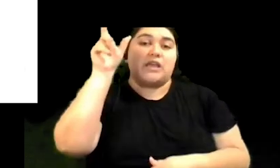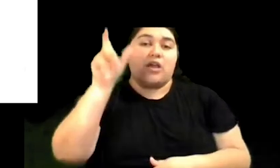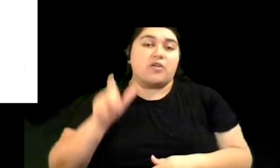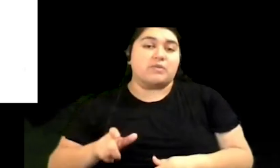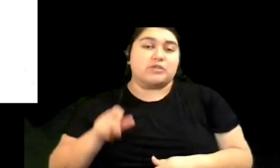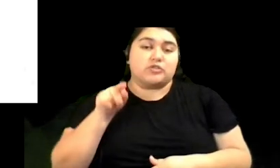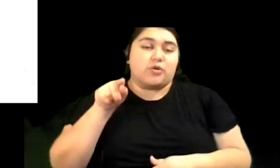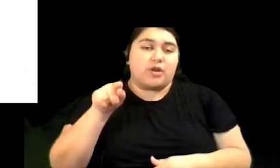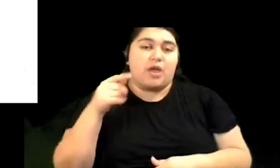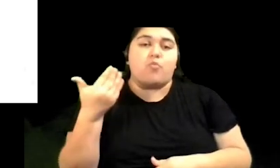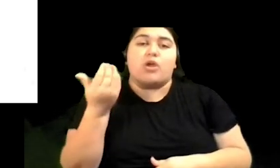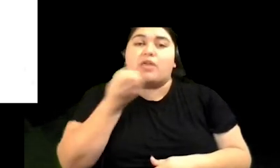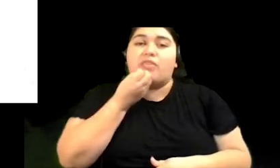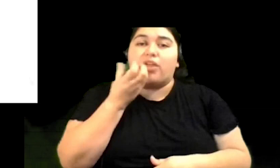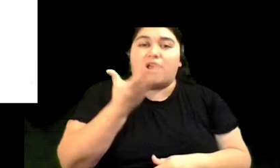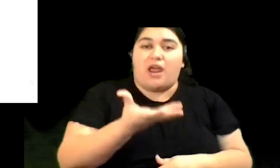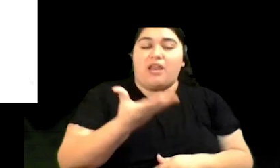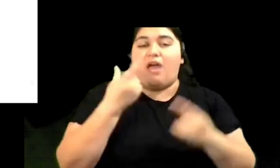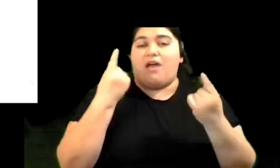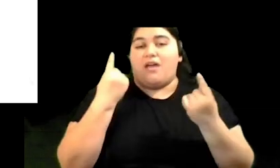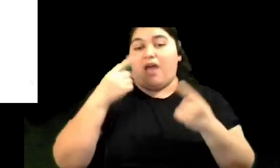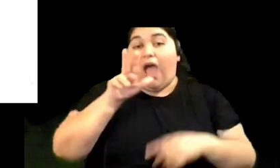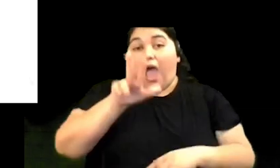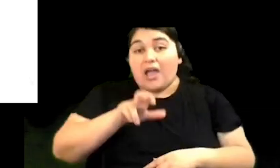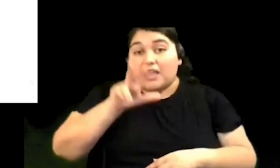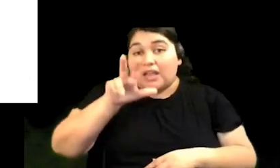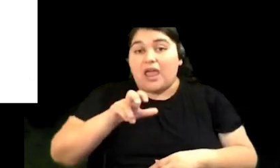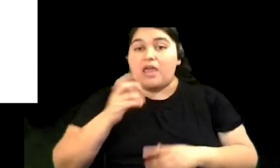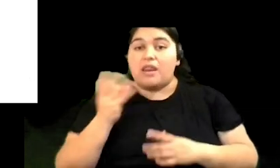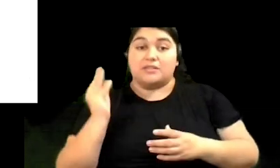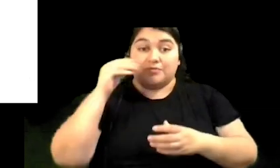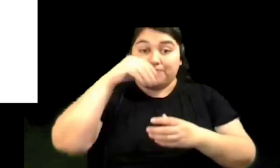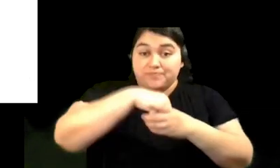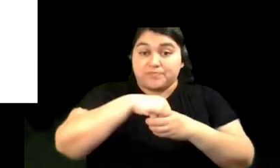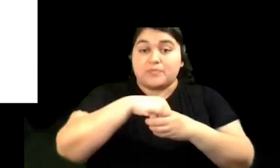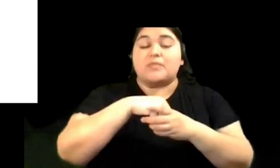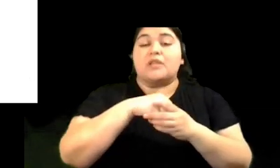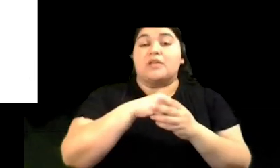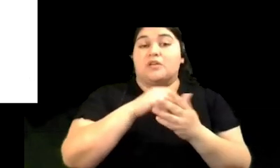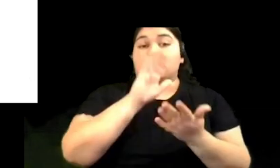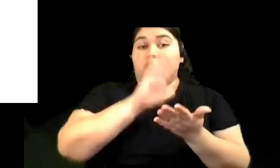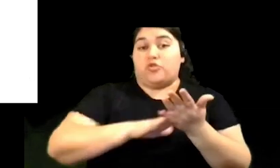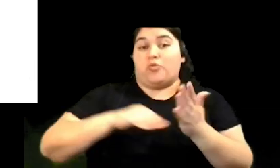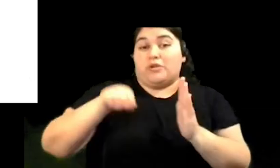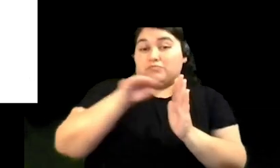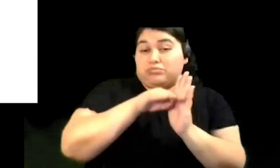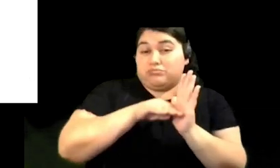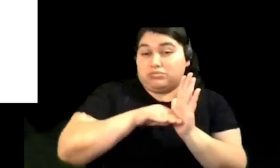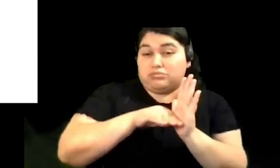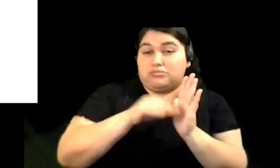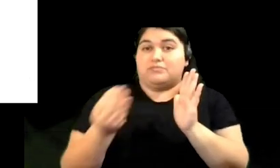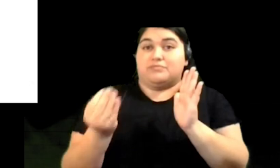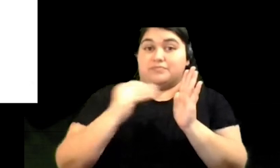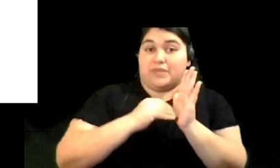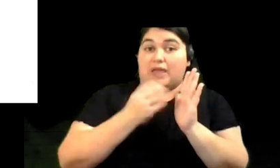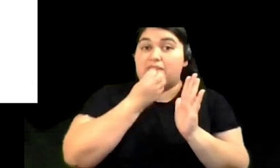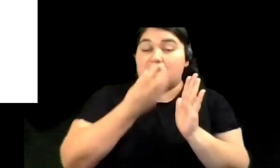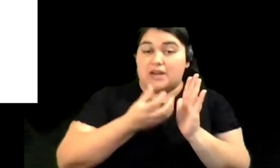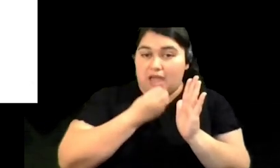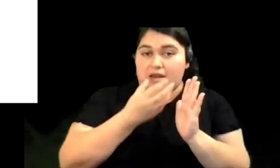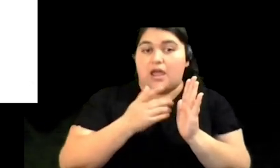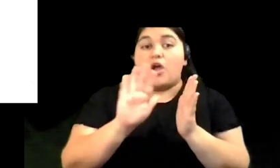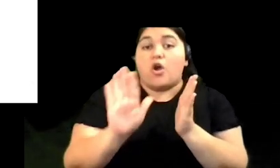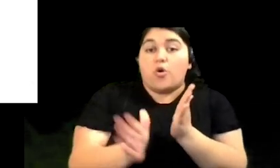por declarar los alquileres a través del régimen simplificado para el pequeño contribuyente y